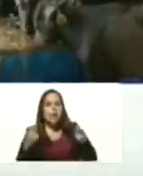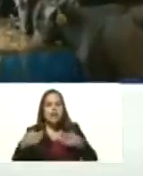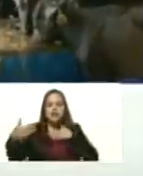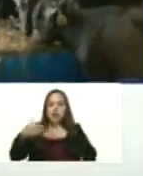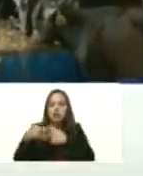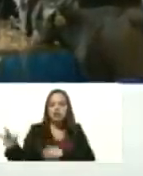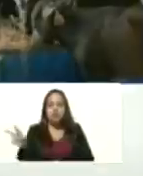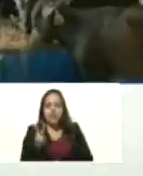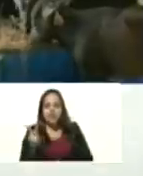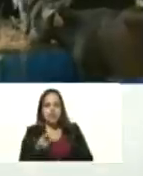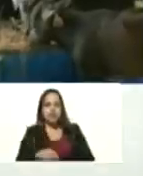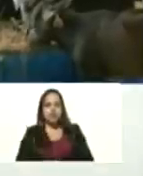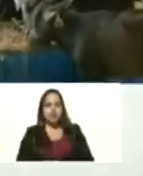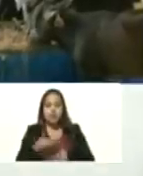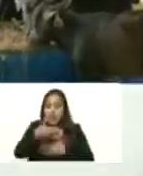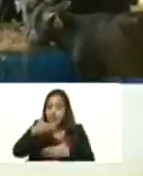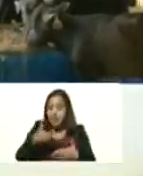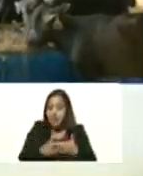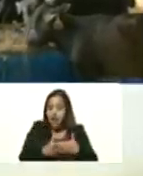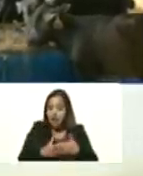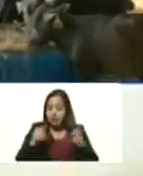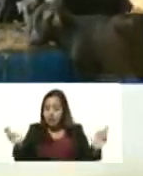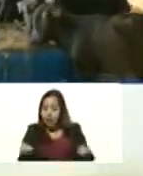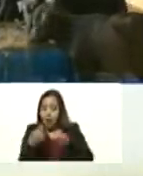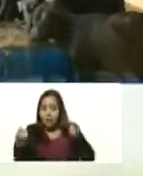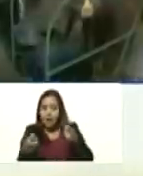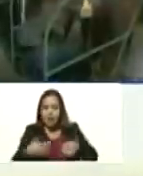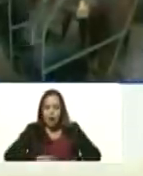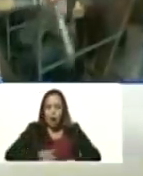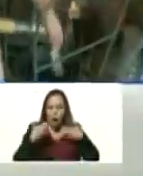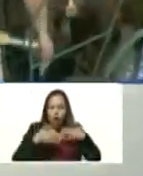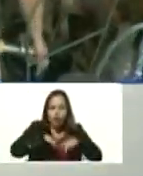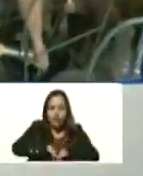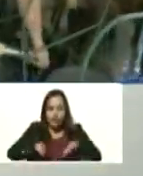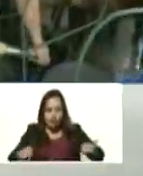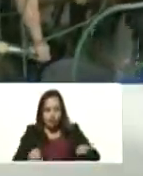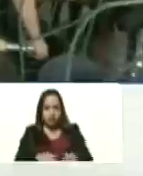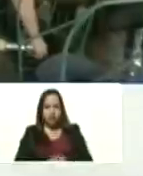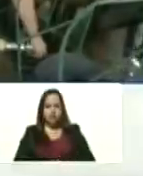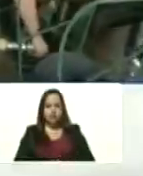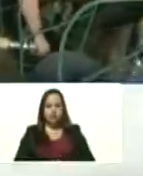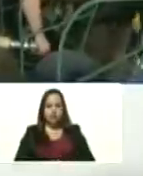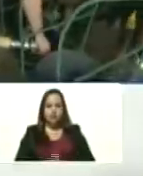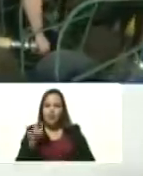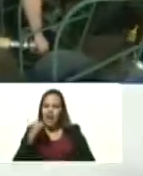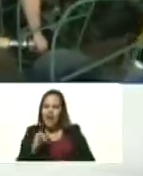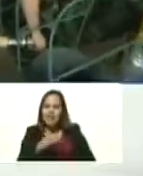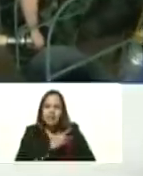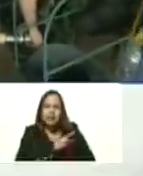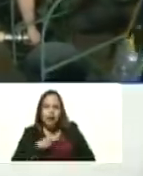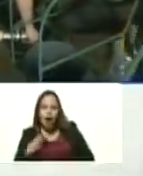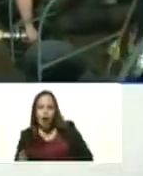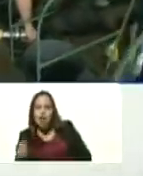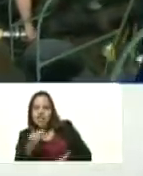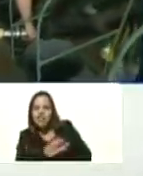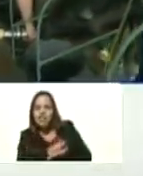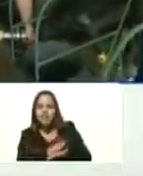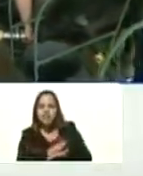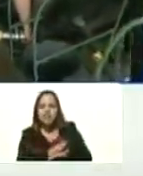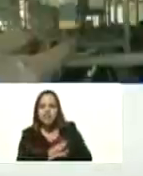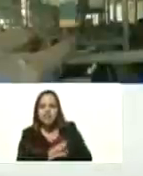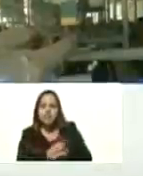venezuela detrás de la campaña de odio y de división está el deseo de llenar de violencia